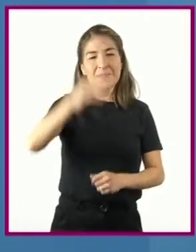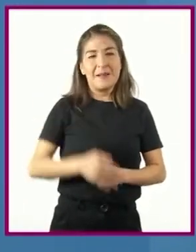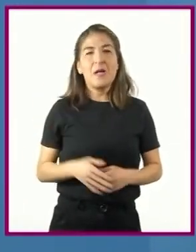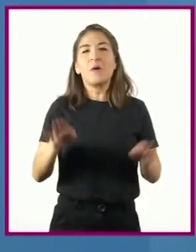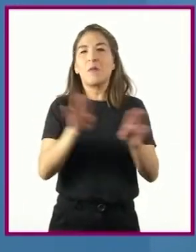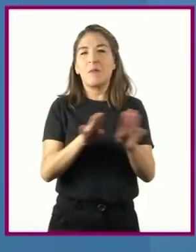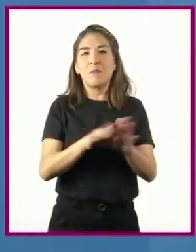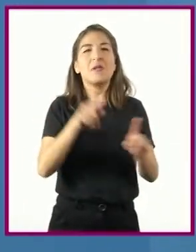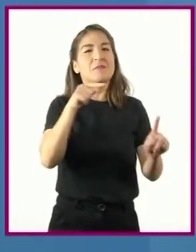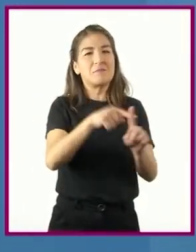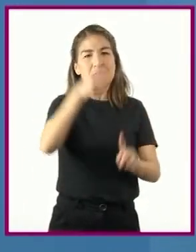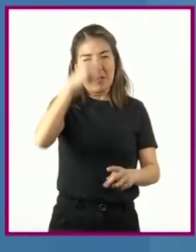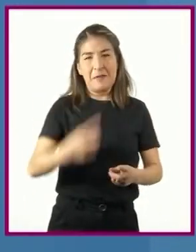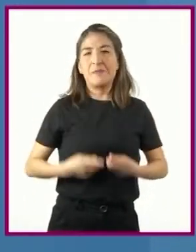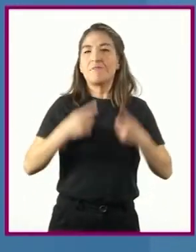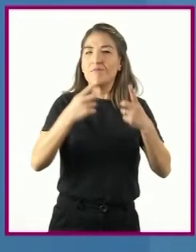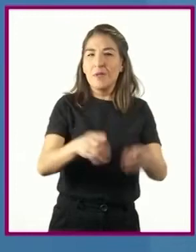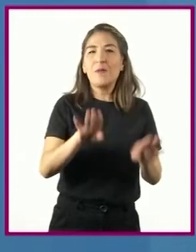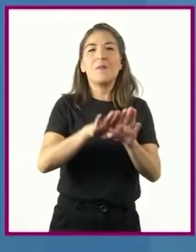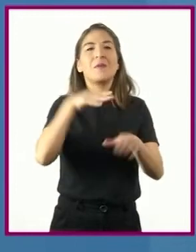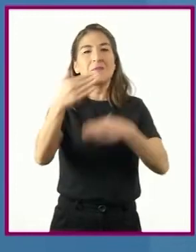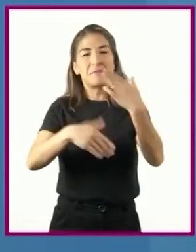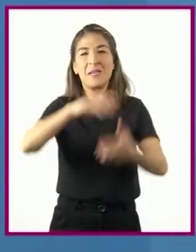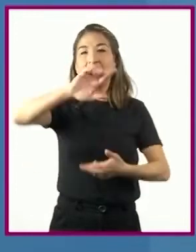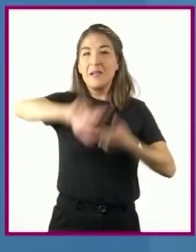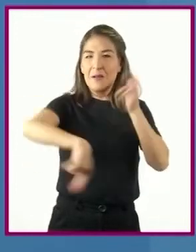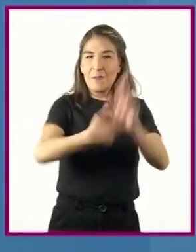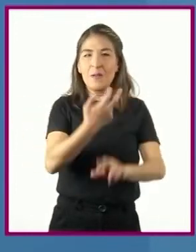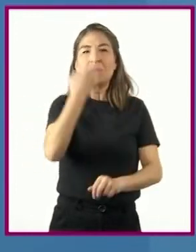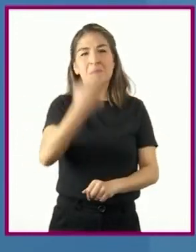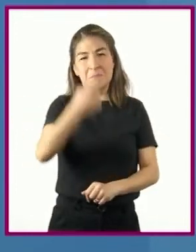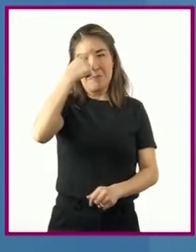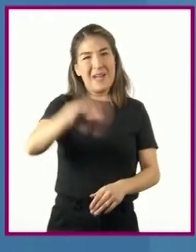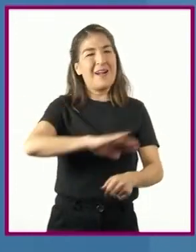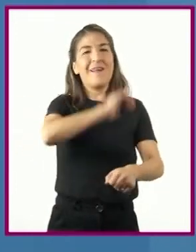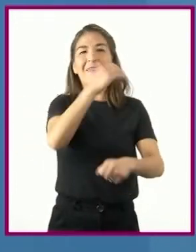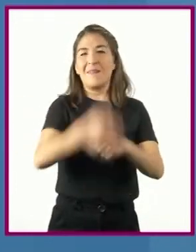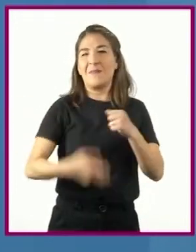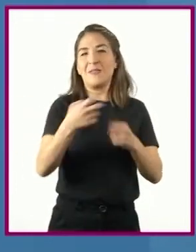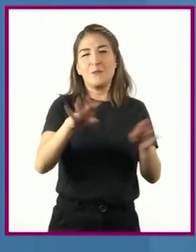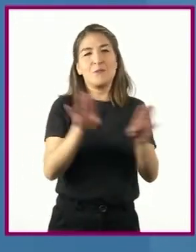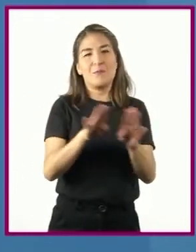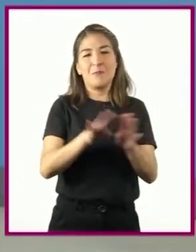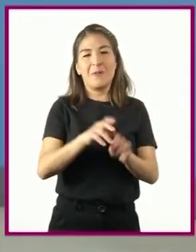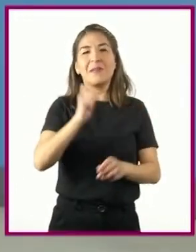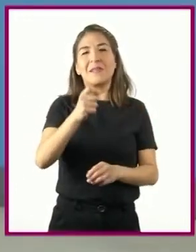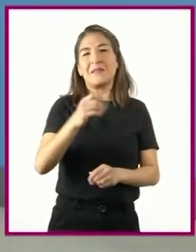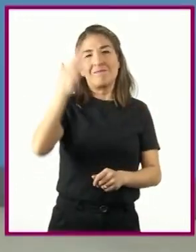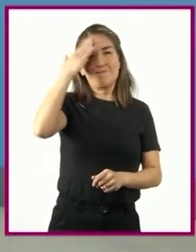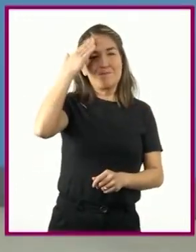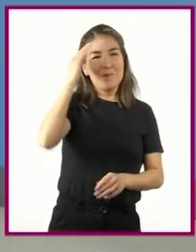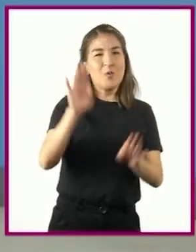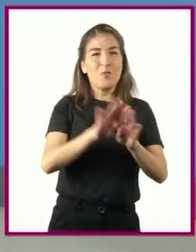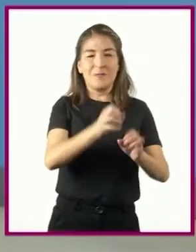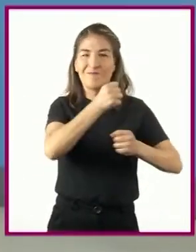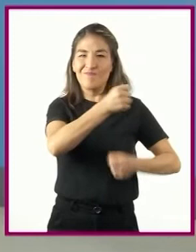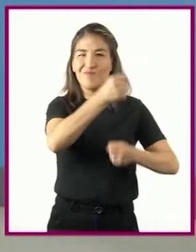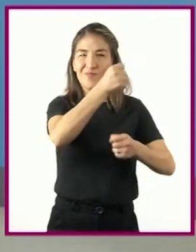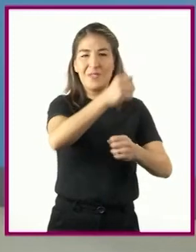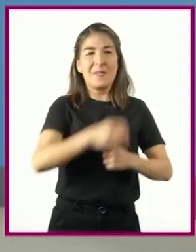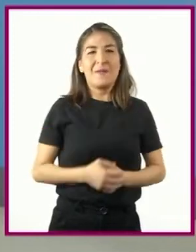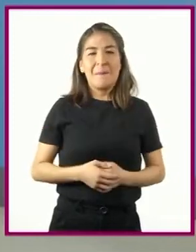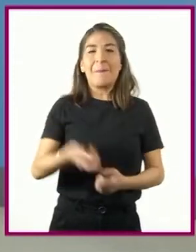estaban dadas las condiciones para hacer una revolución que pusiera fin al capitalismo. En febrero,